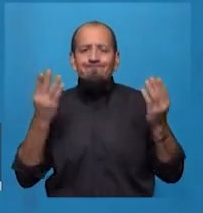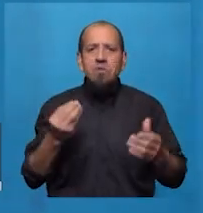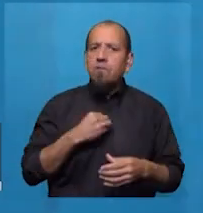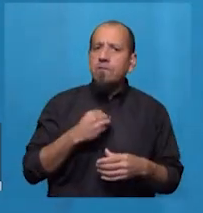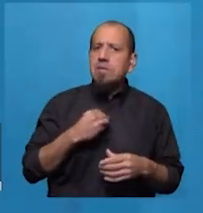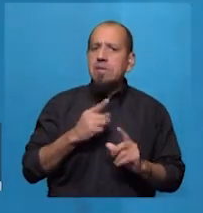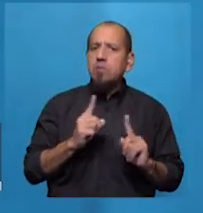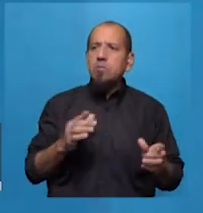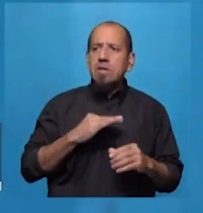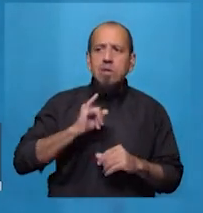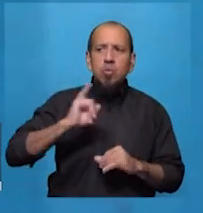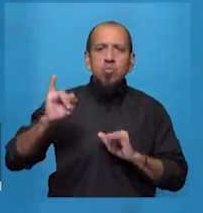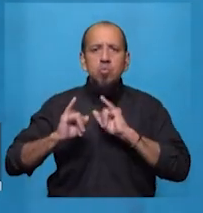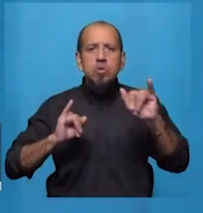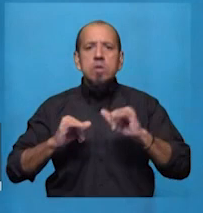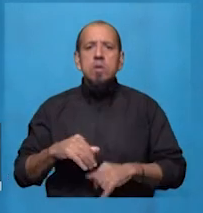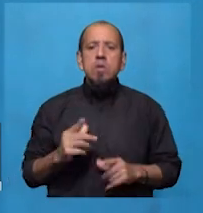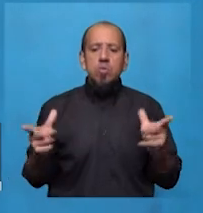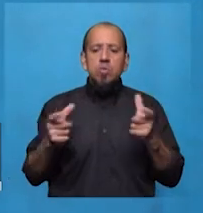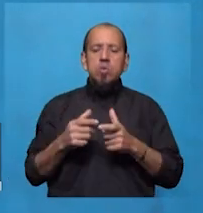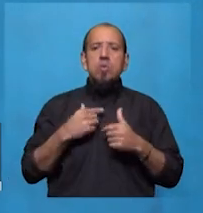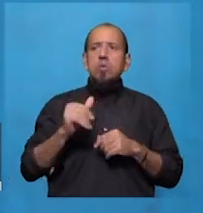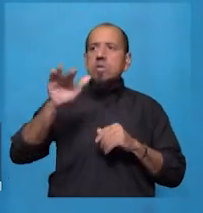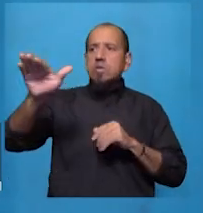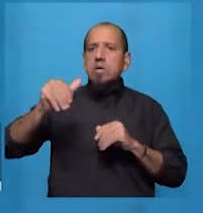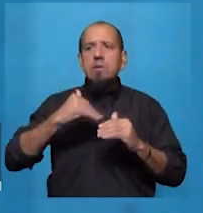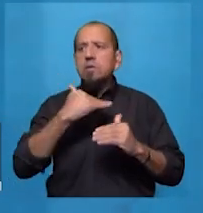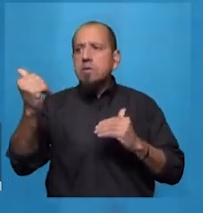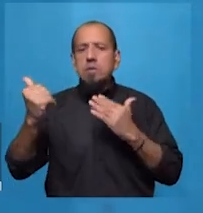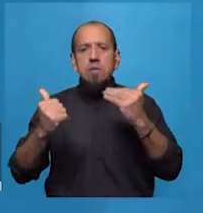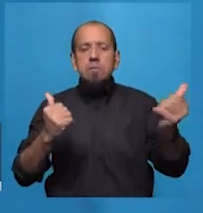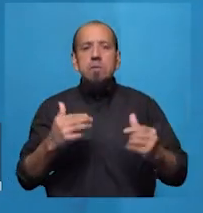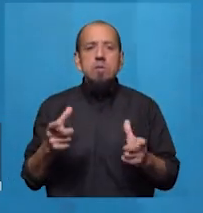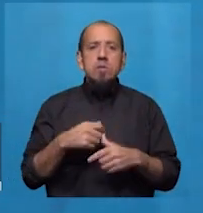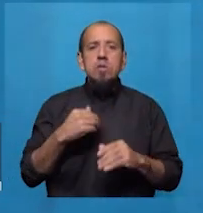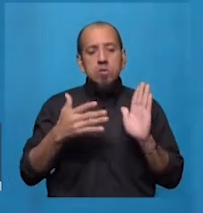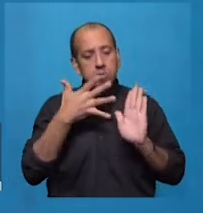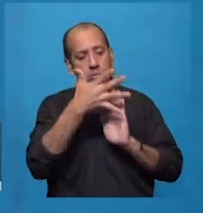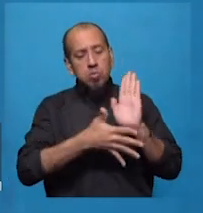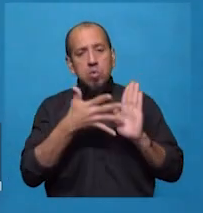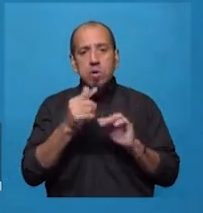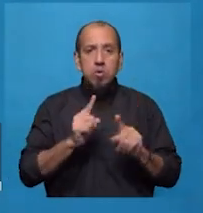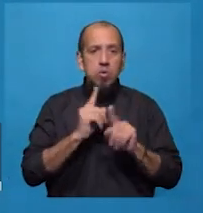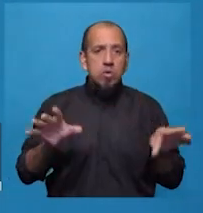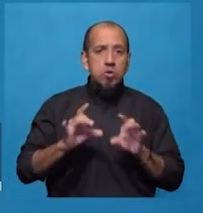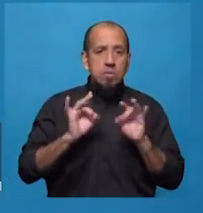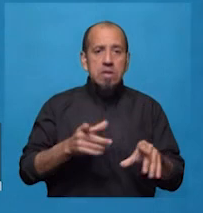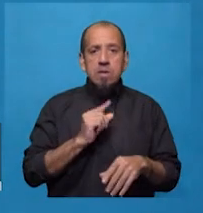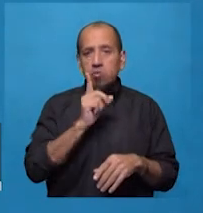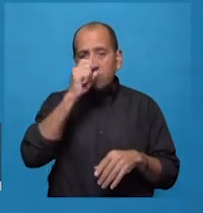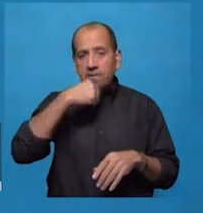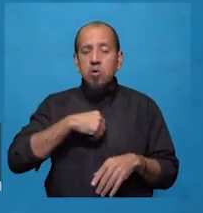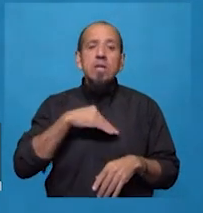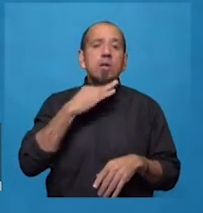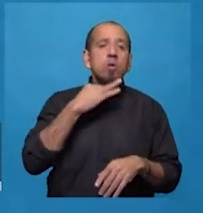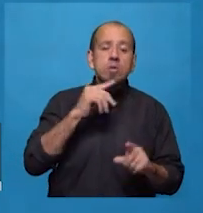denunciar y esto se manifiesta en reuniones que te convocan los vecinos y a lo largo y ancho del país Esto no es un tema solamente ni de Montevideo canelones